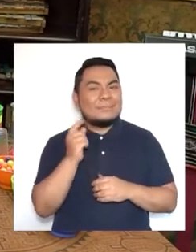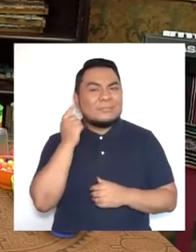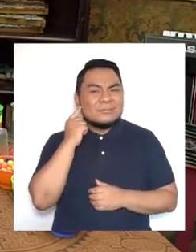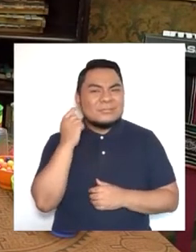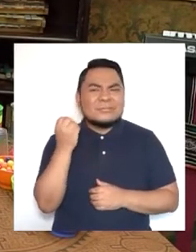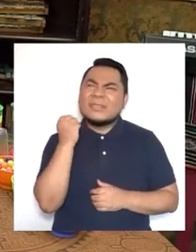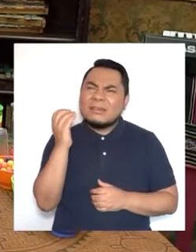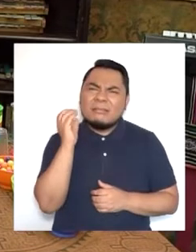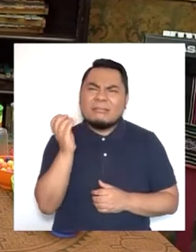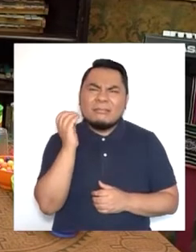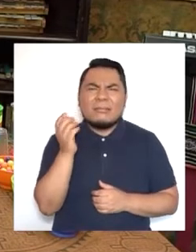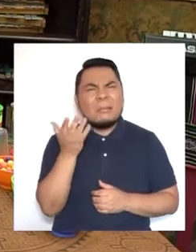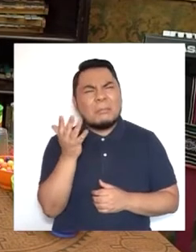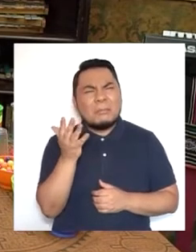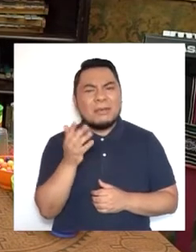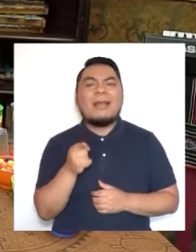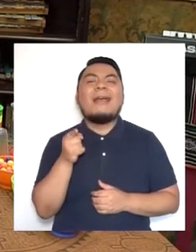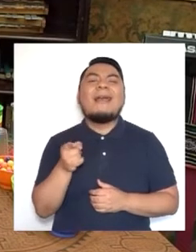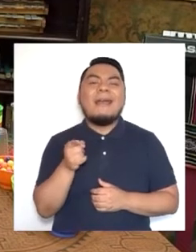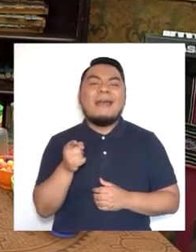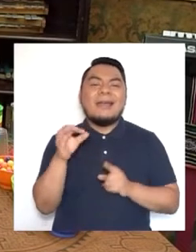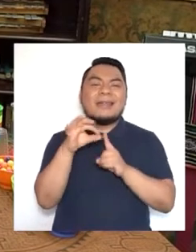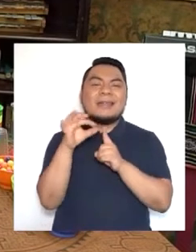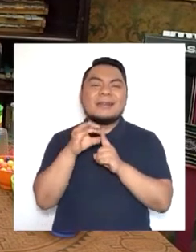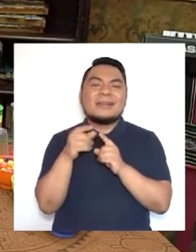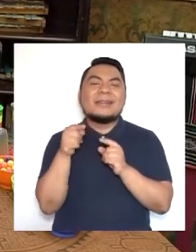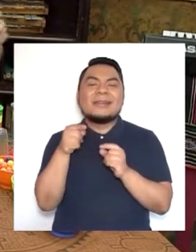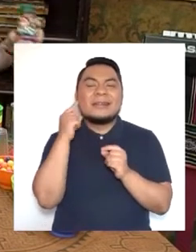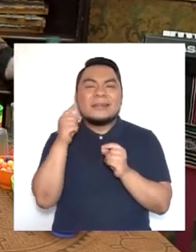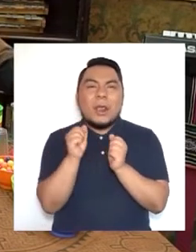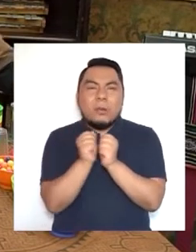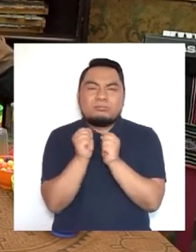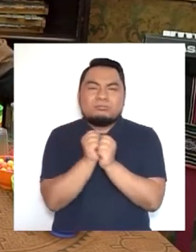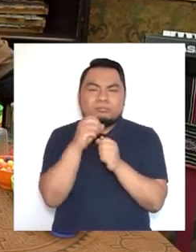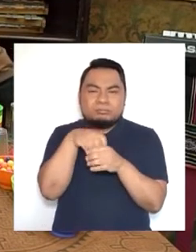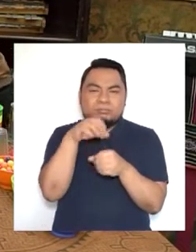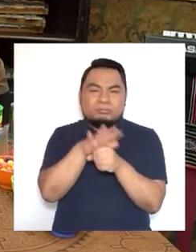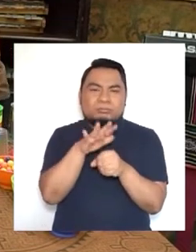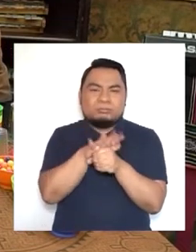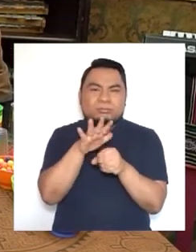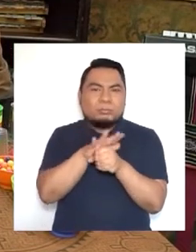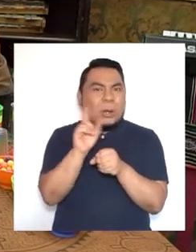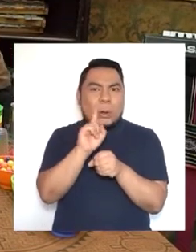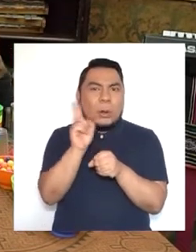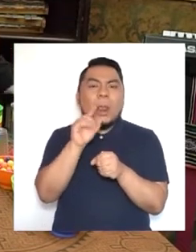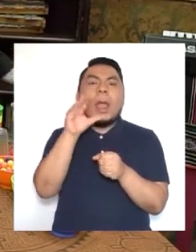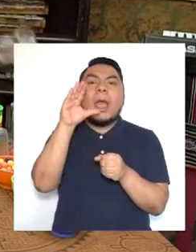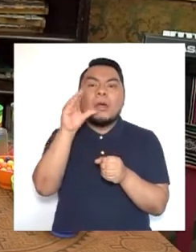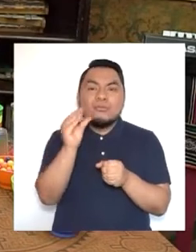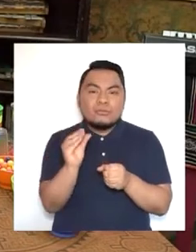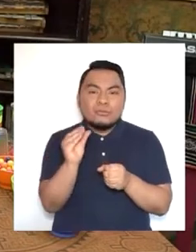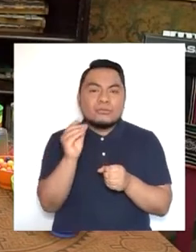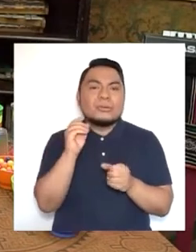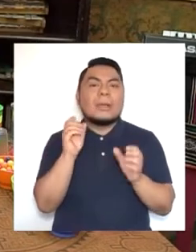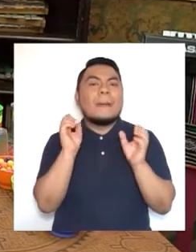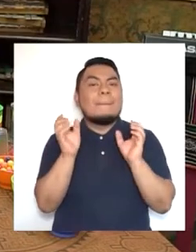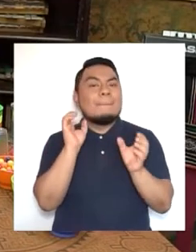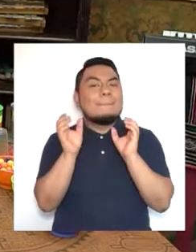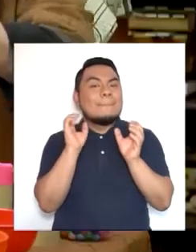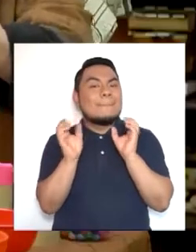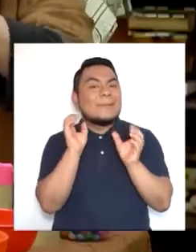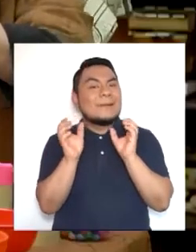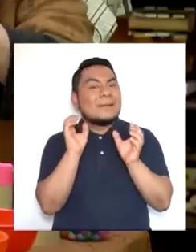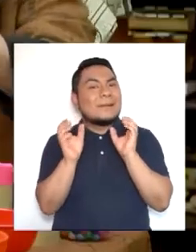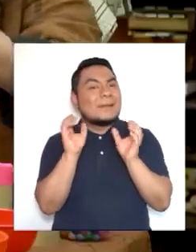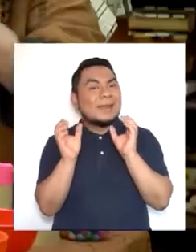no suena. Es que las bolitas no tienen espacio para chocarse. Mejor poner menos bolitas